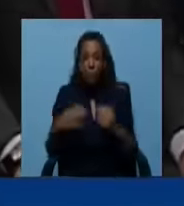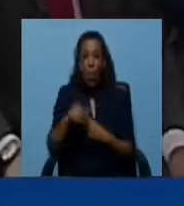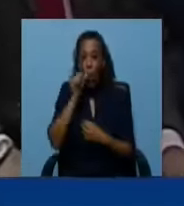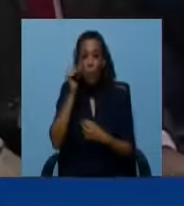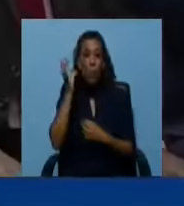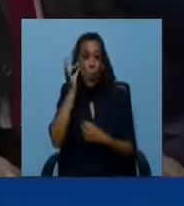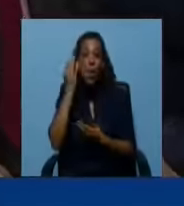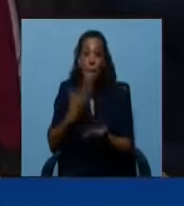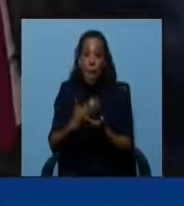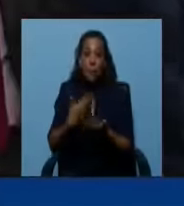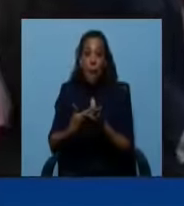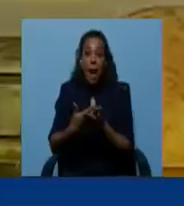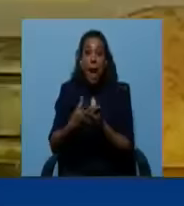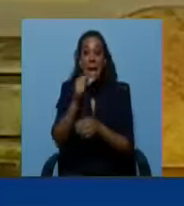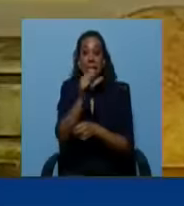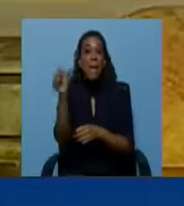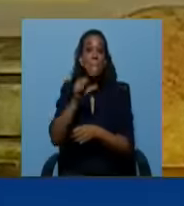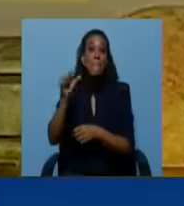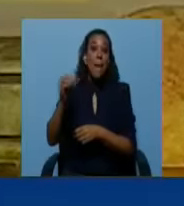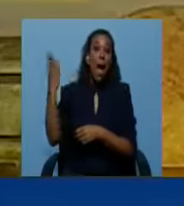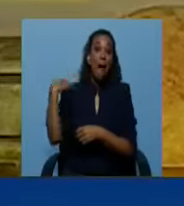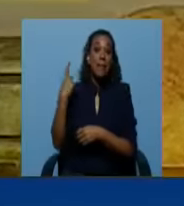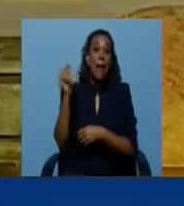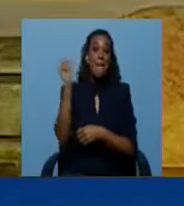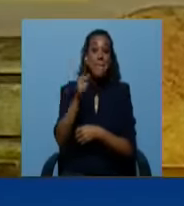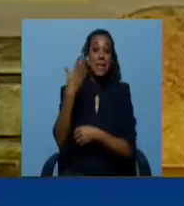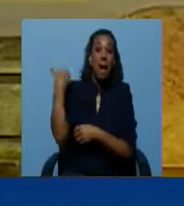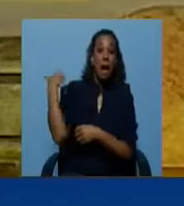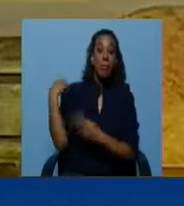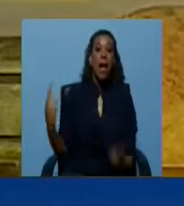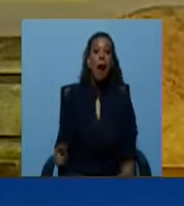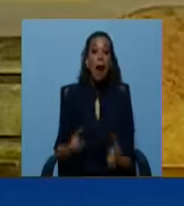Estaba planteado hace varias semanas, casi meses atrás,